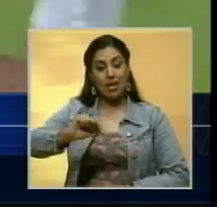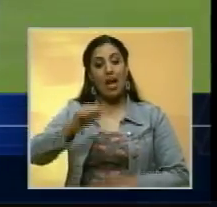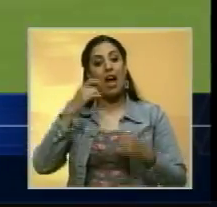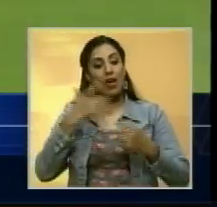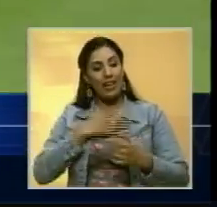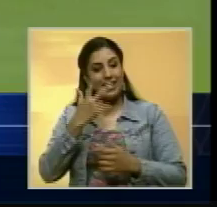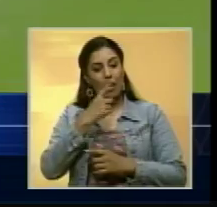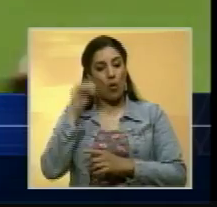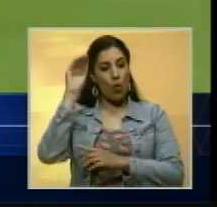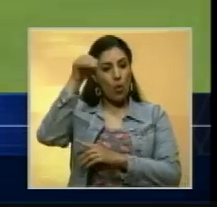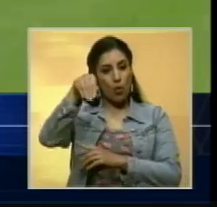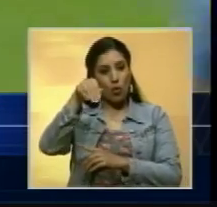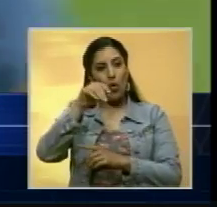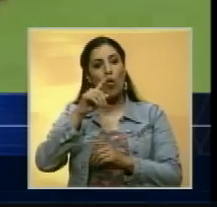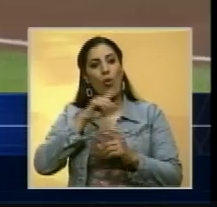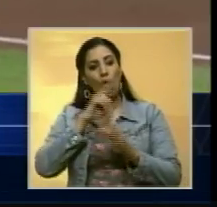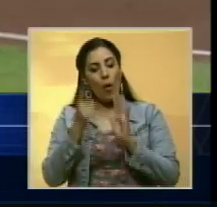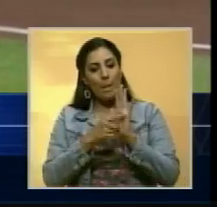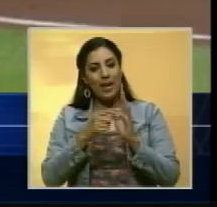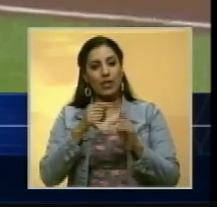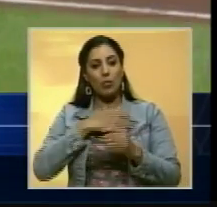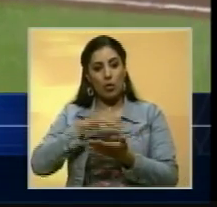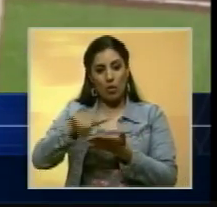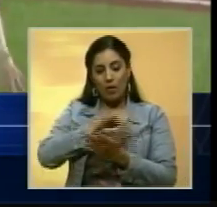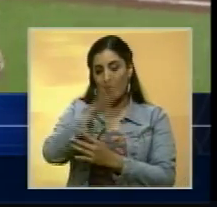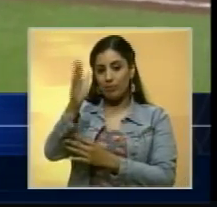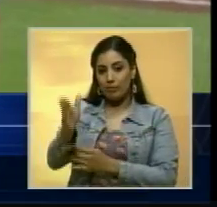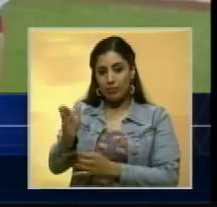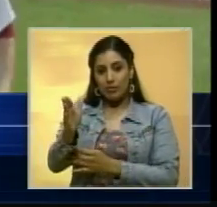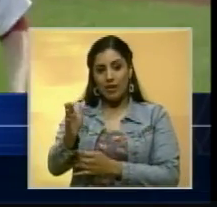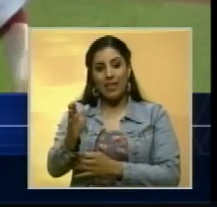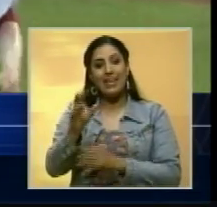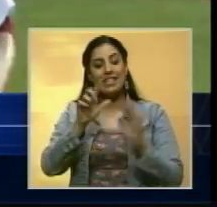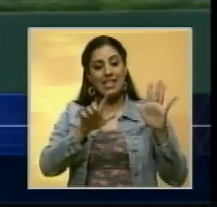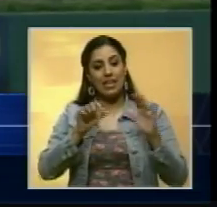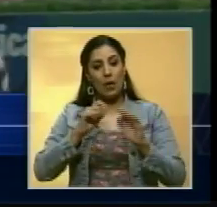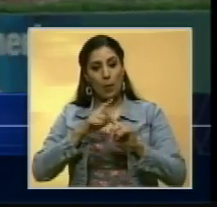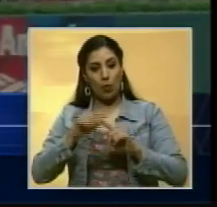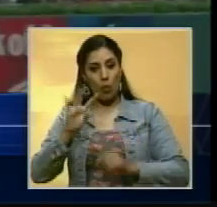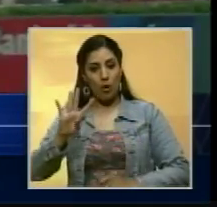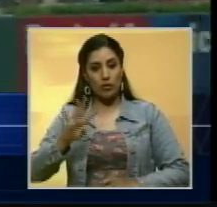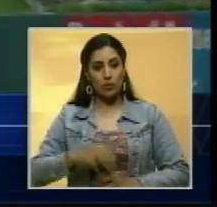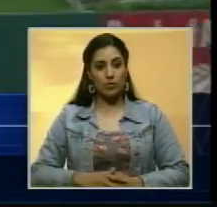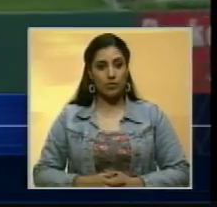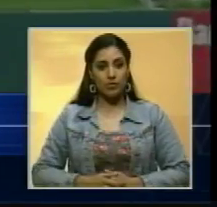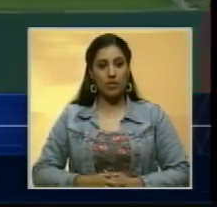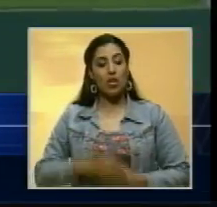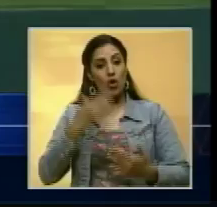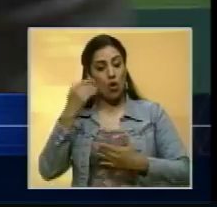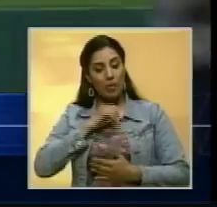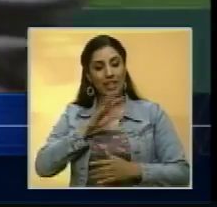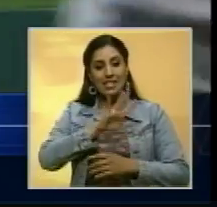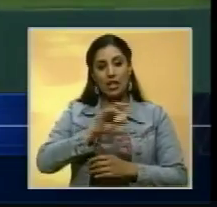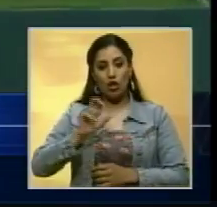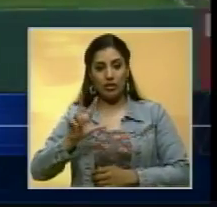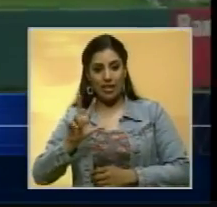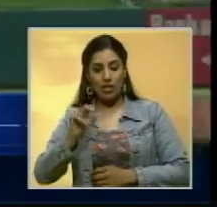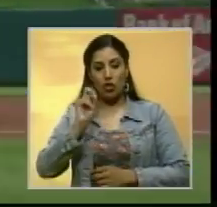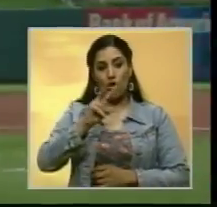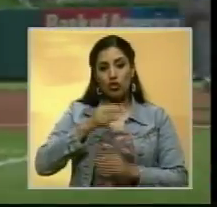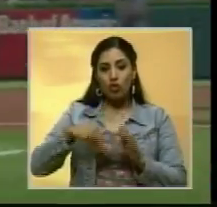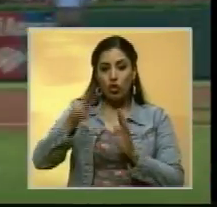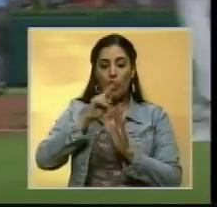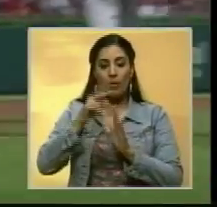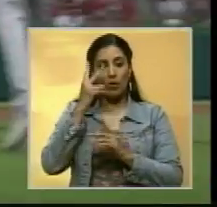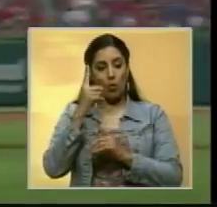con jonrón, 3 remolcadas y anotada en el triunfo de Nueva York sobre el San Luis, 7 carreras por 4. Asdrúbal Cabrera se fue de 5-3 con 2